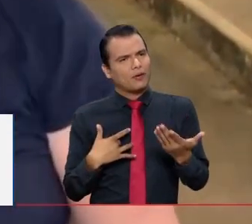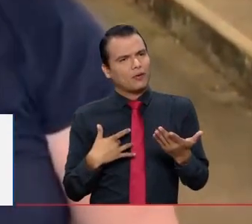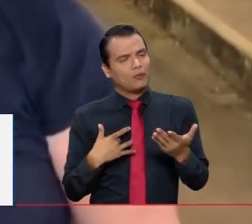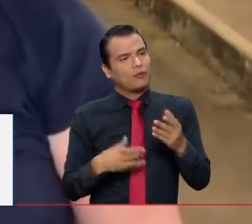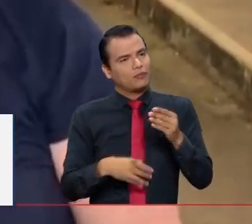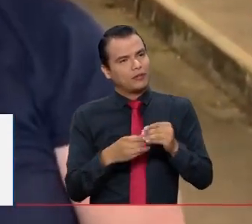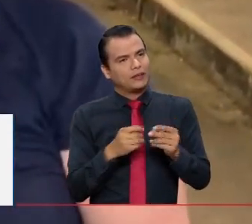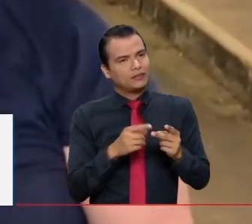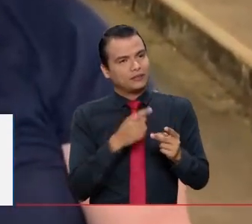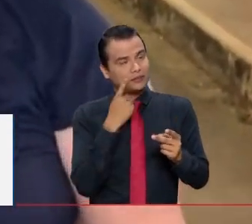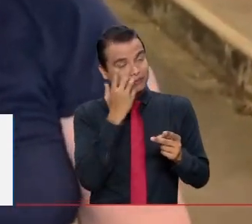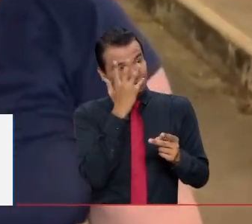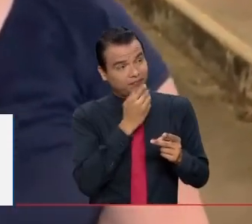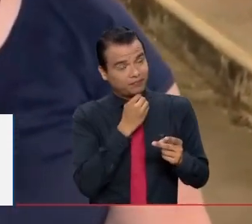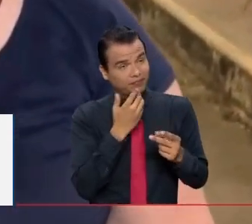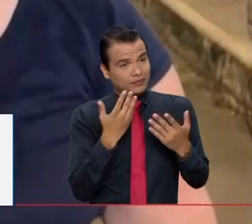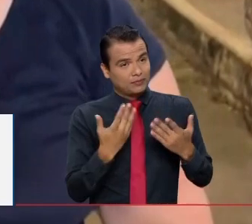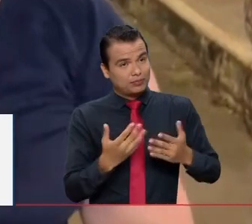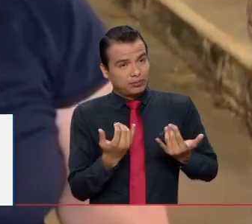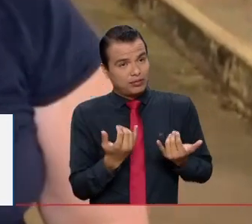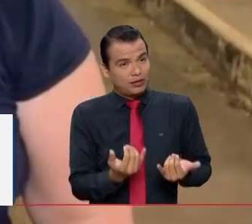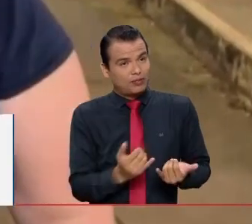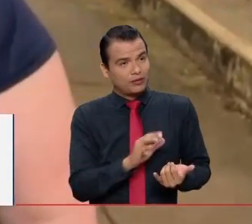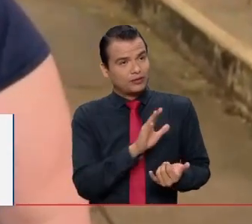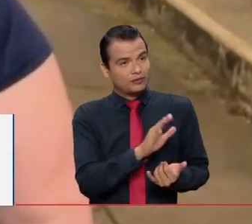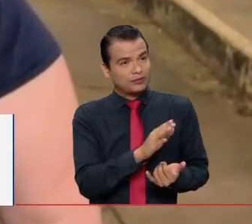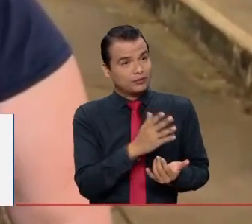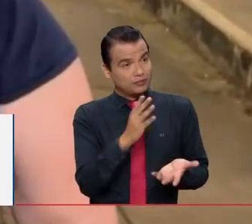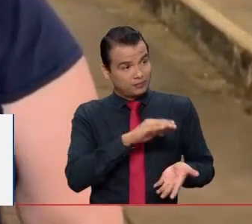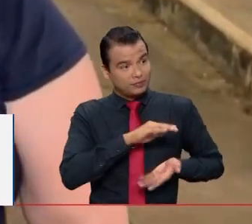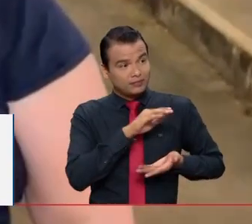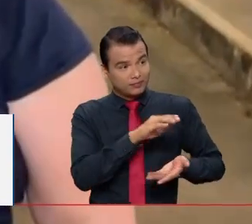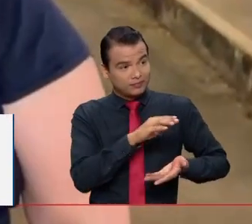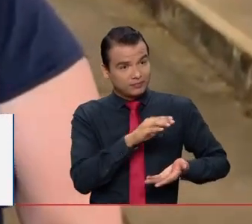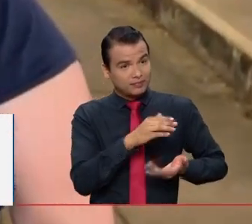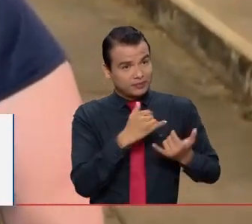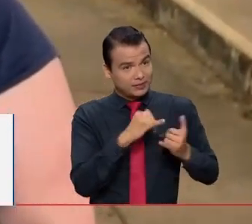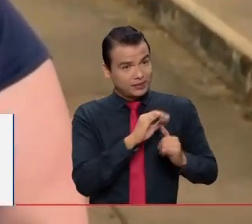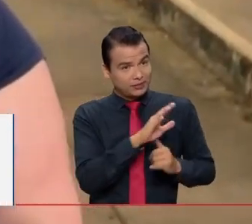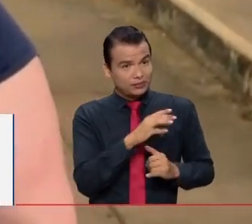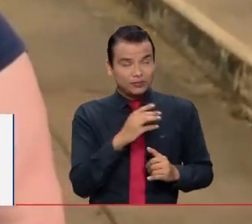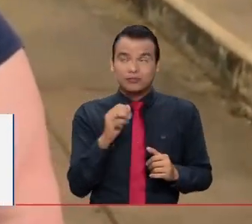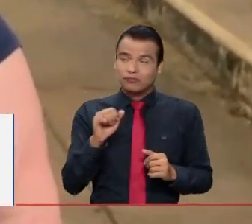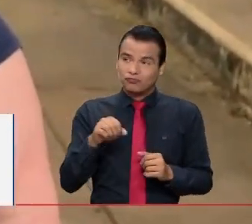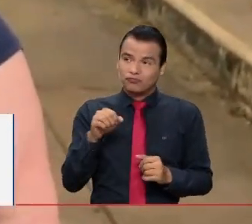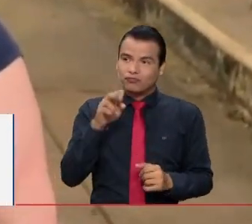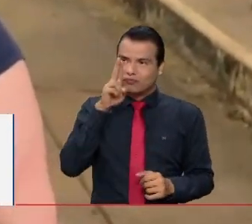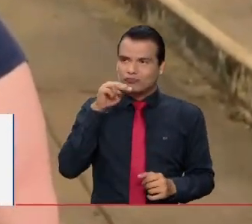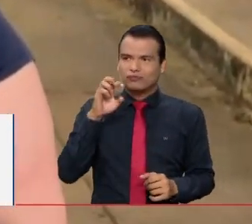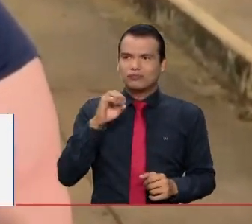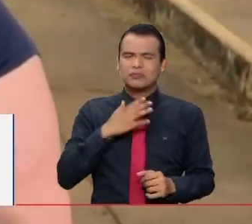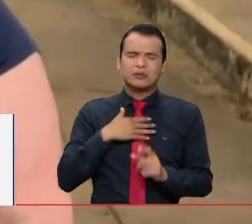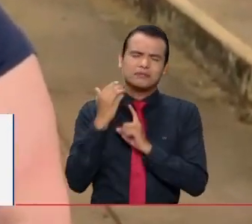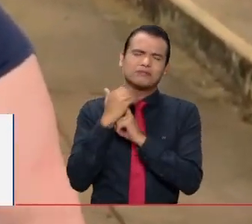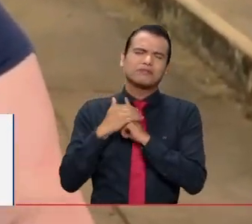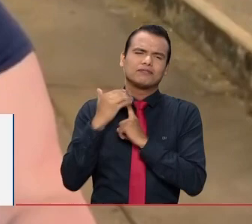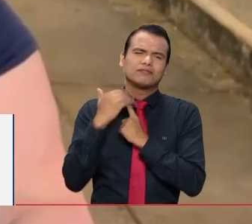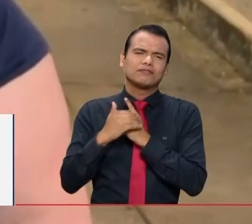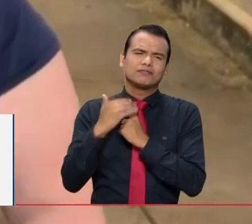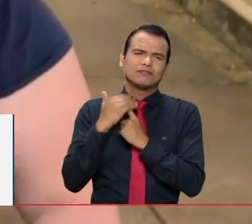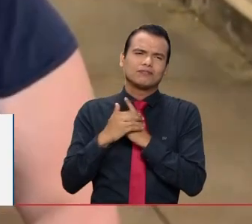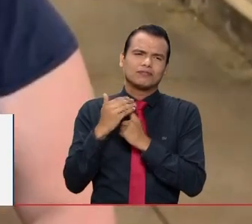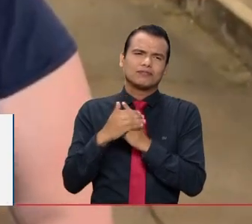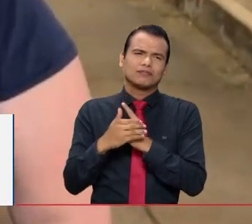principal, algo muy bonito para el día de hoy. ¿Sí le dieron lo que quería? Claro que sí, mi hijo me ha consentido todo el día, como